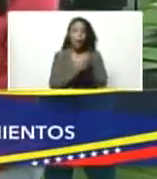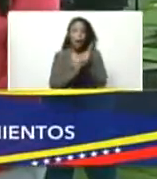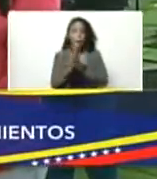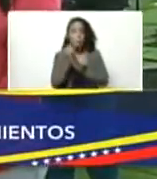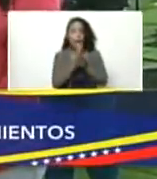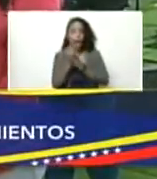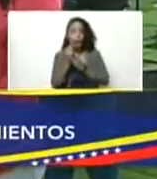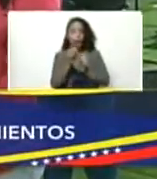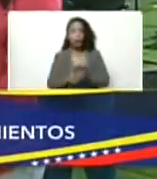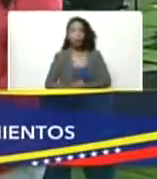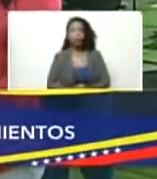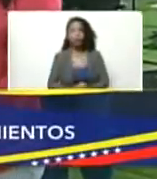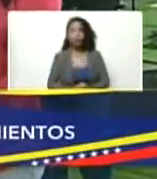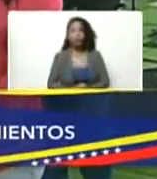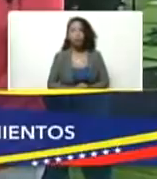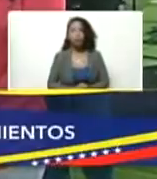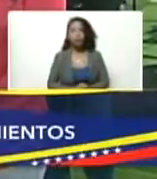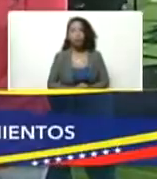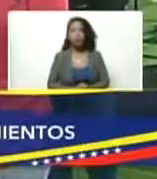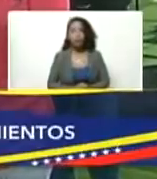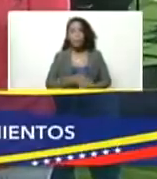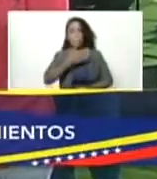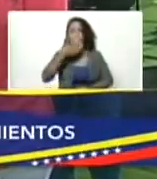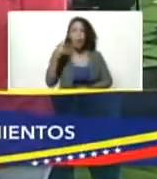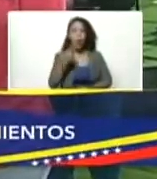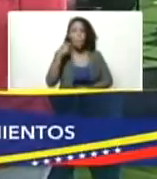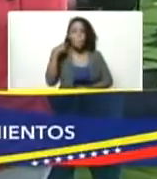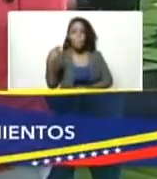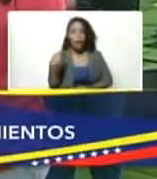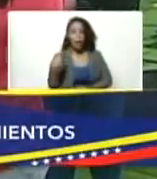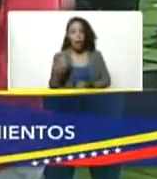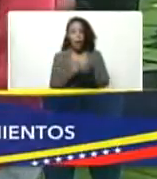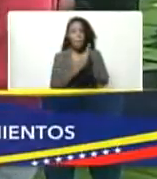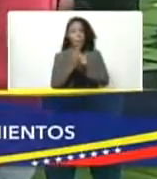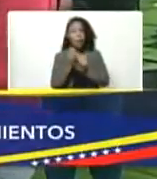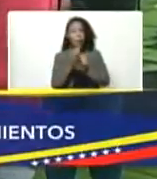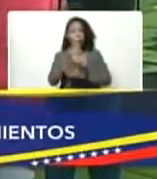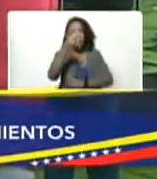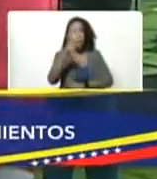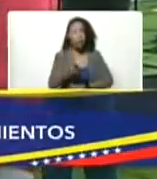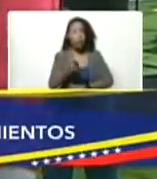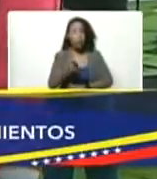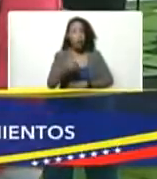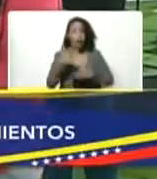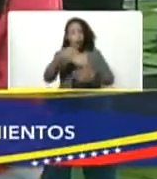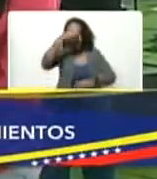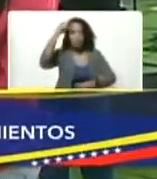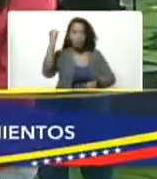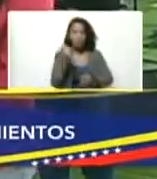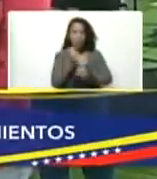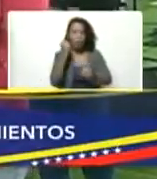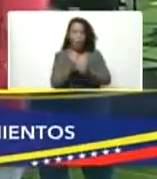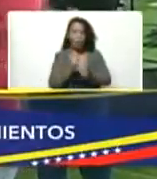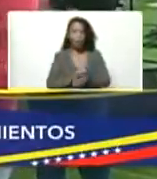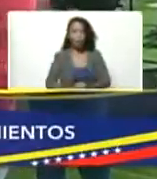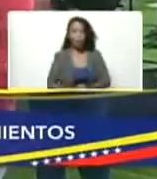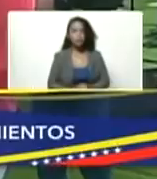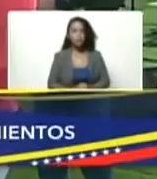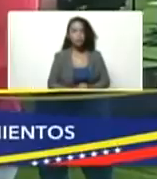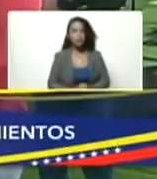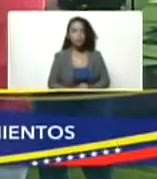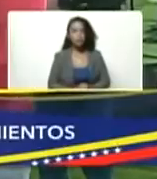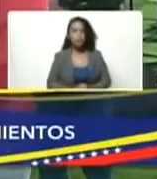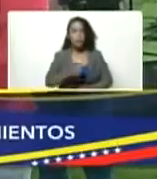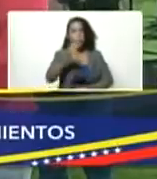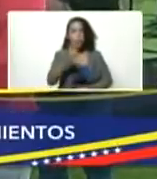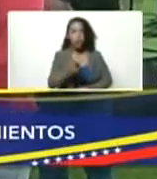emprendedor. El mejor pagador es la gente que trabaja. Es la